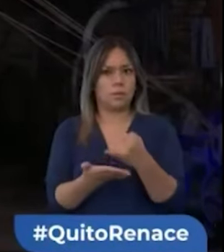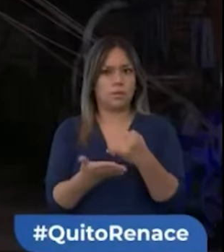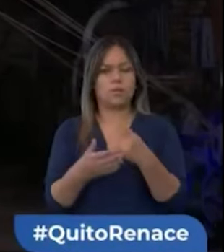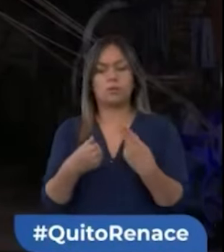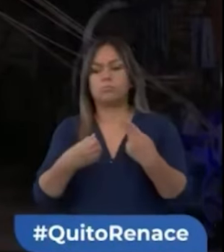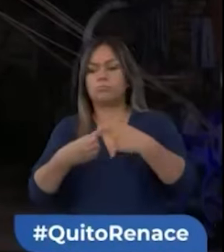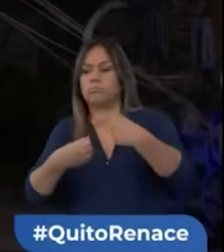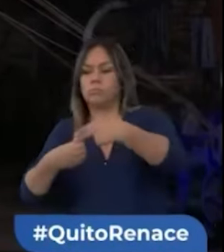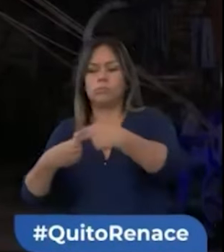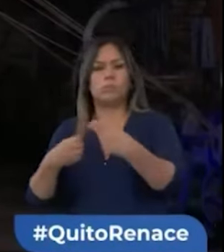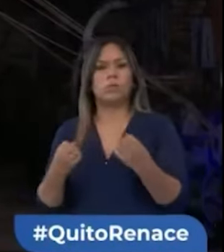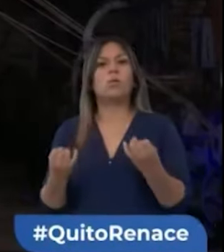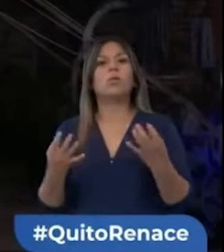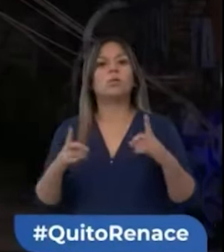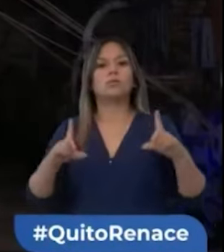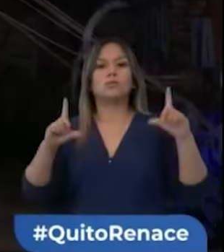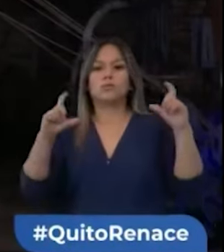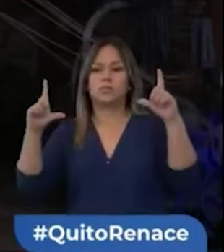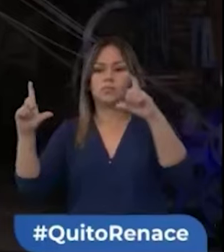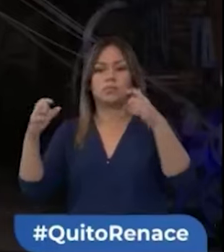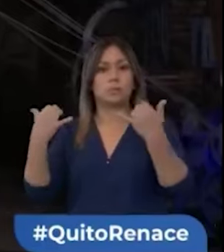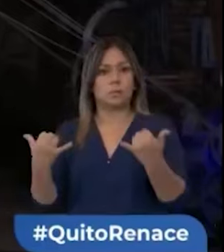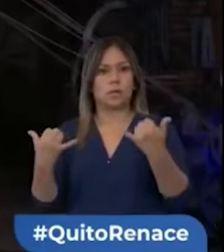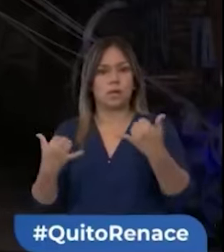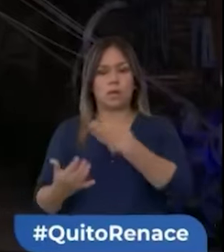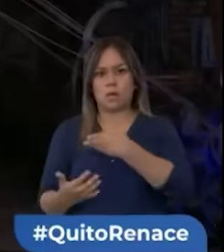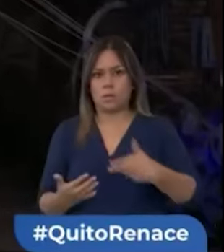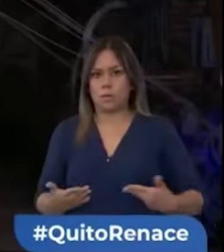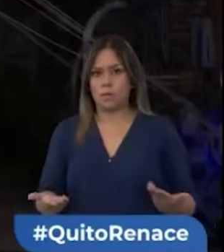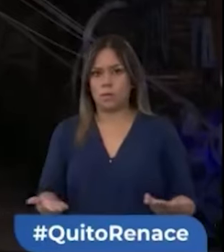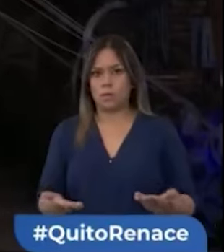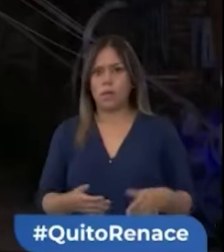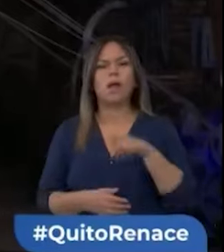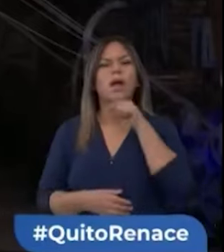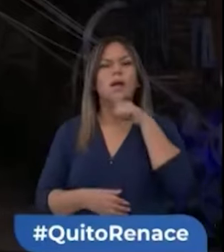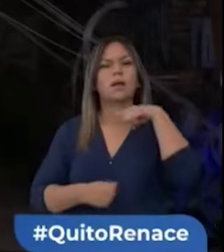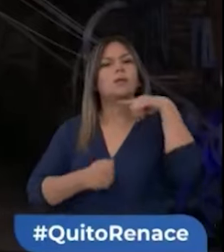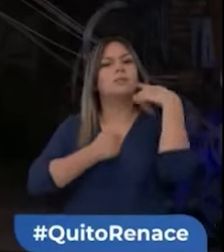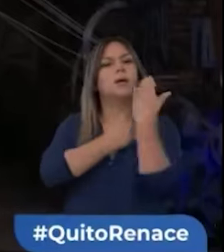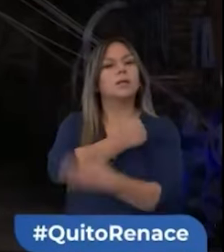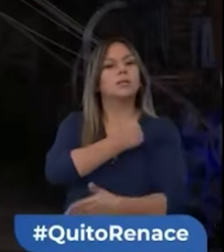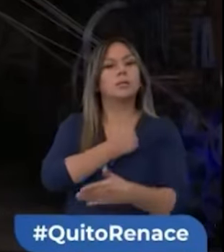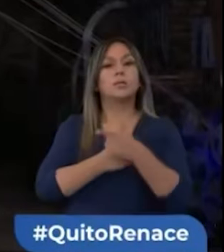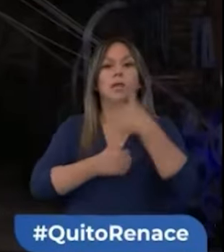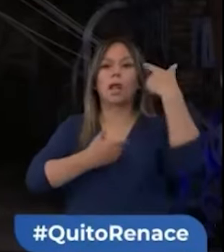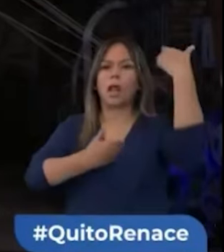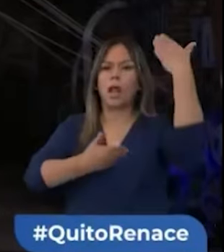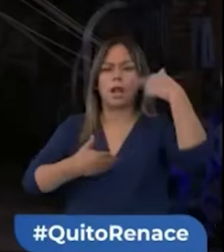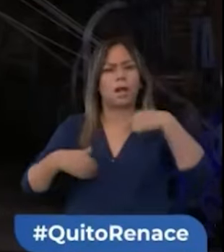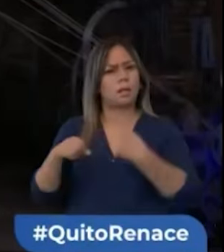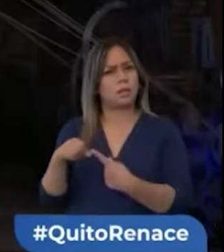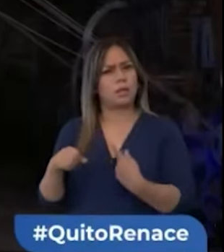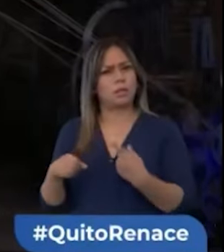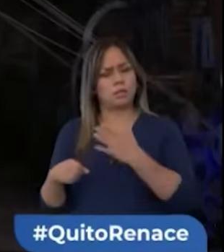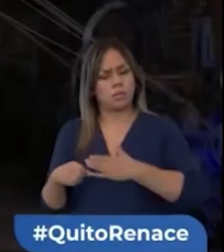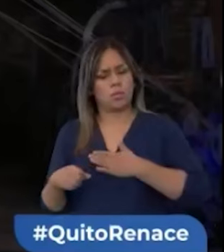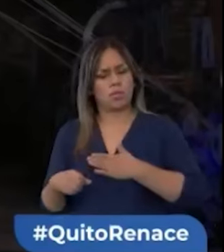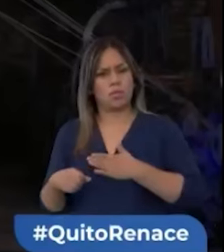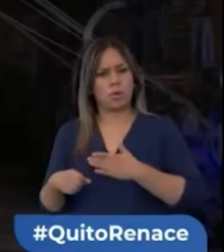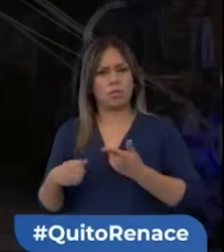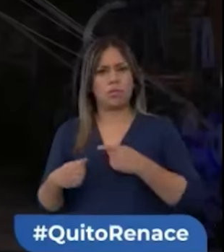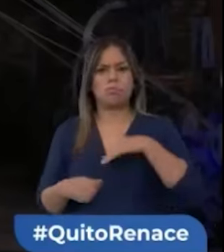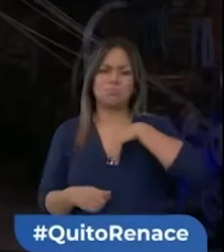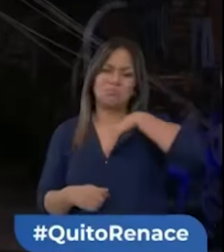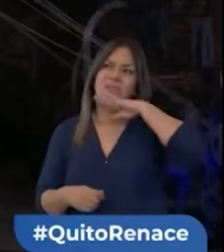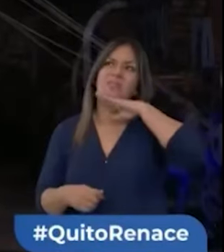participación? ¿Cuántos salieron en fotos con el actual presidente de la República? ¿A quién va la sanción? Al alcalde de Quito. Digan la verdad, porque les cae mal,